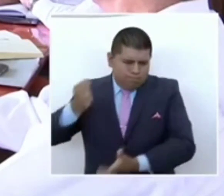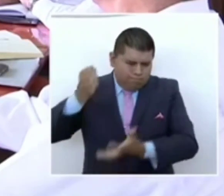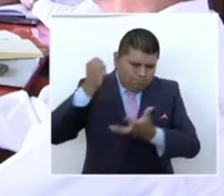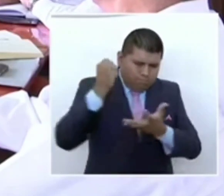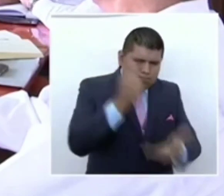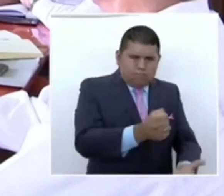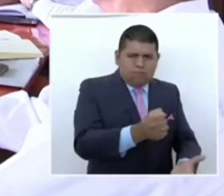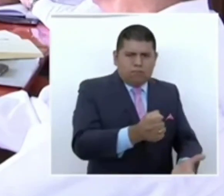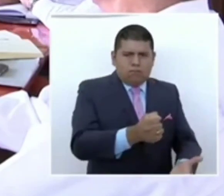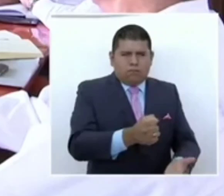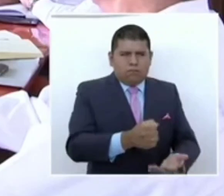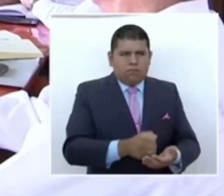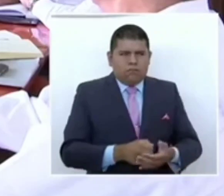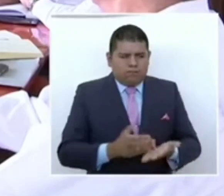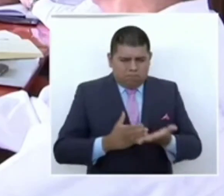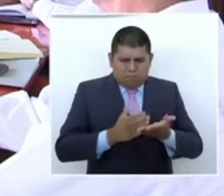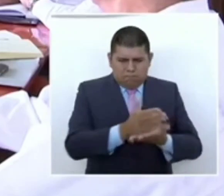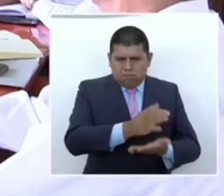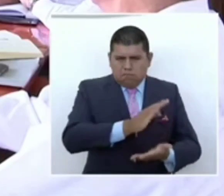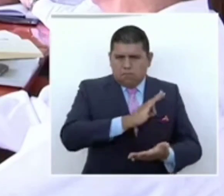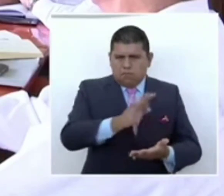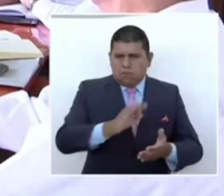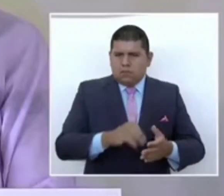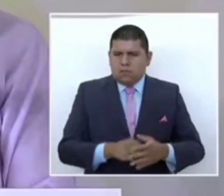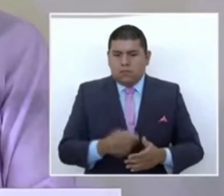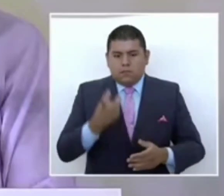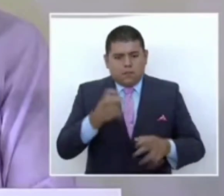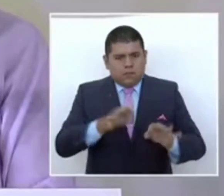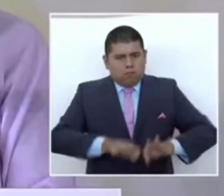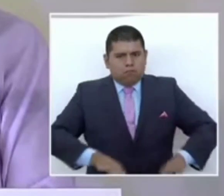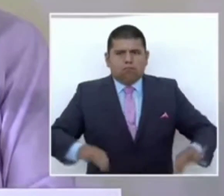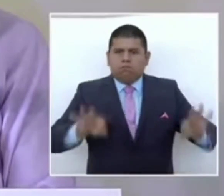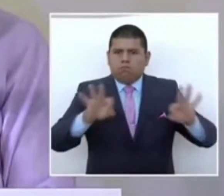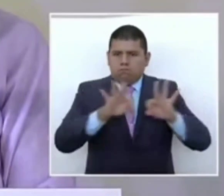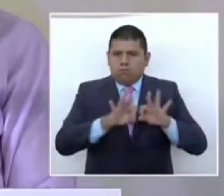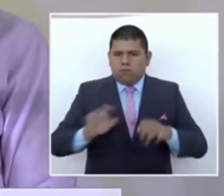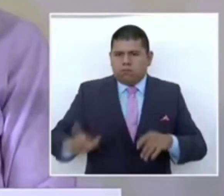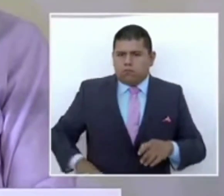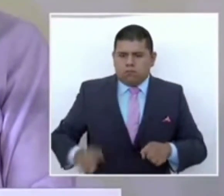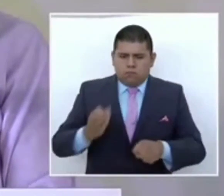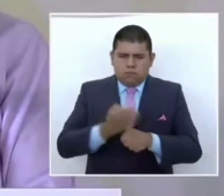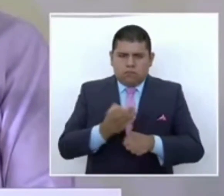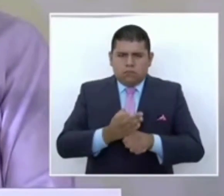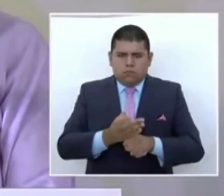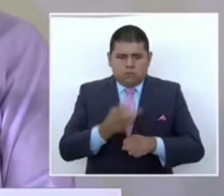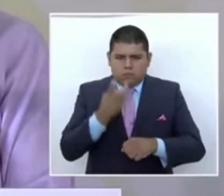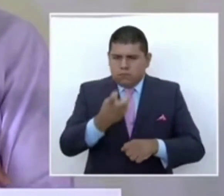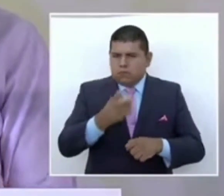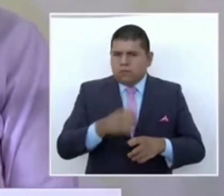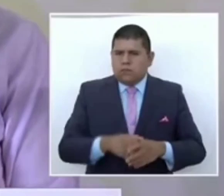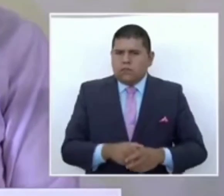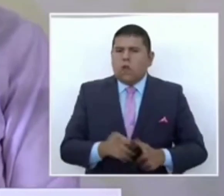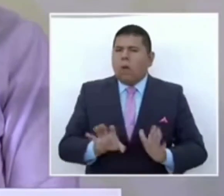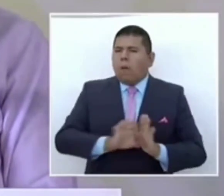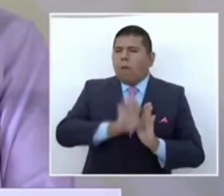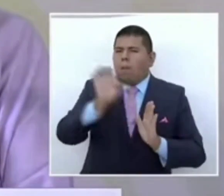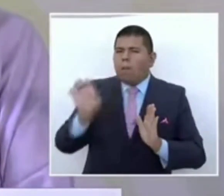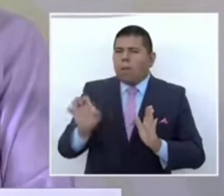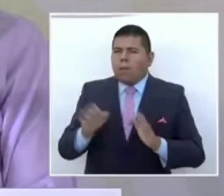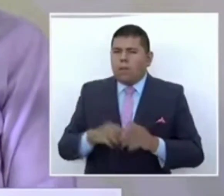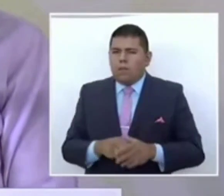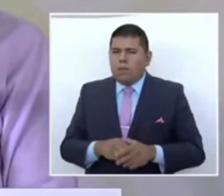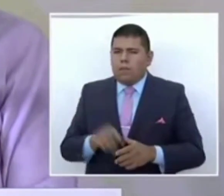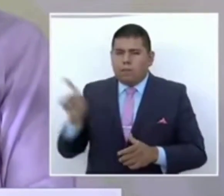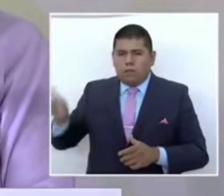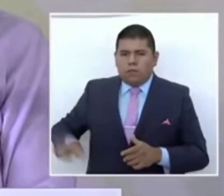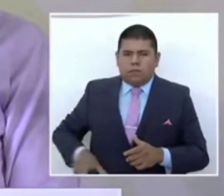porque eso es otro distintivo del gobierno que represento. Ya no